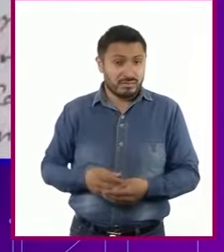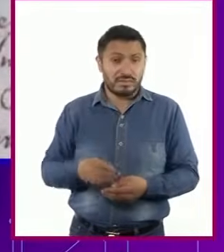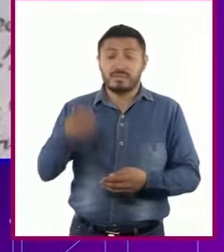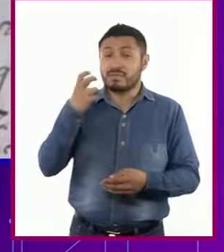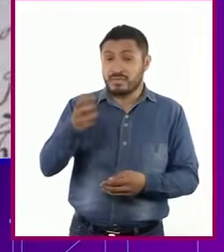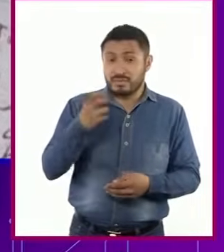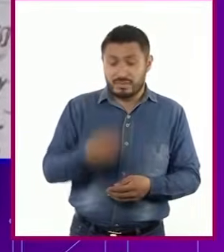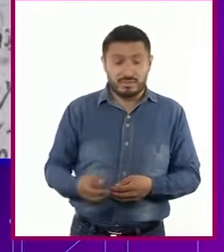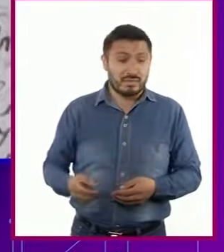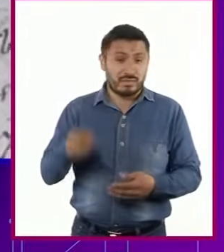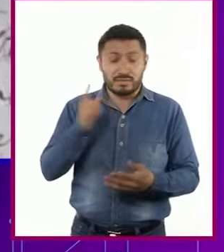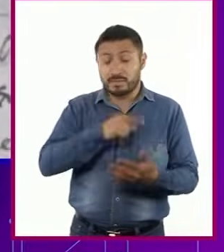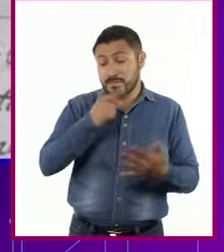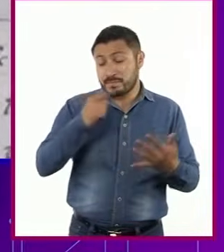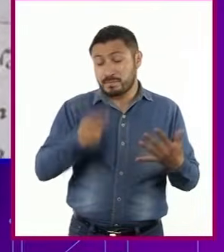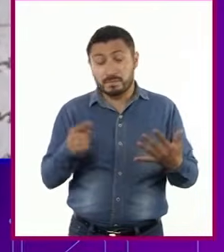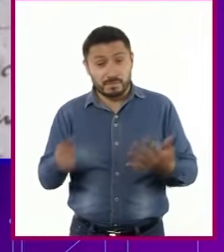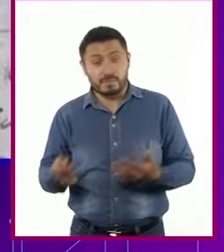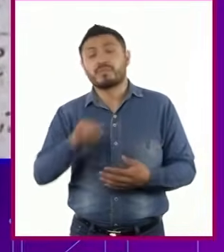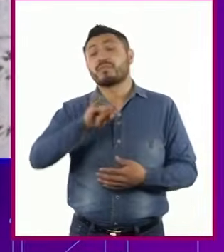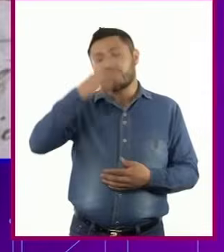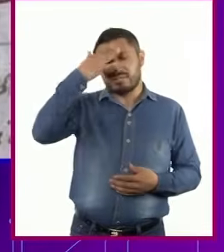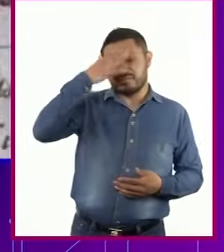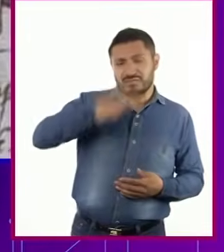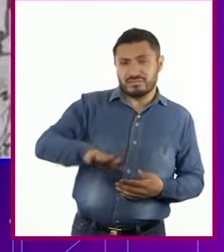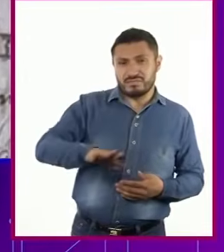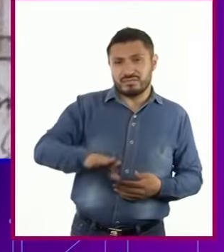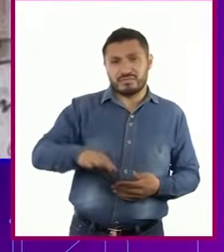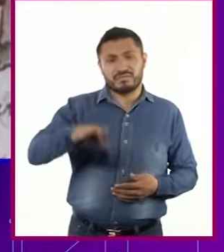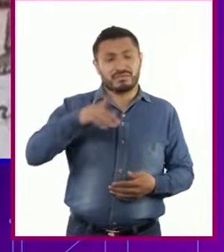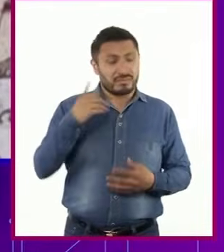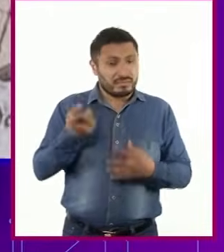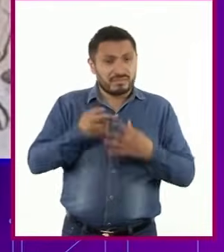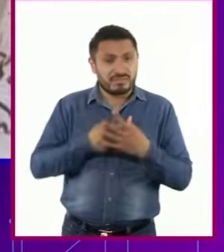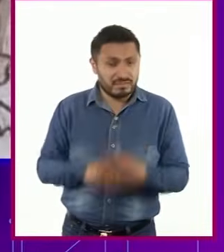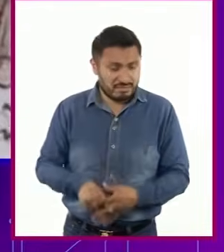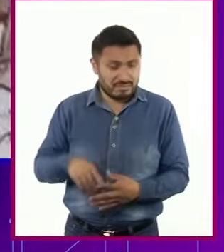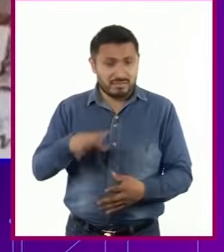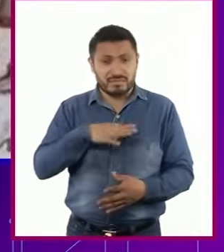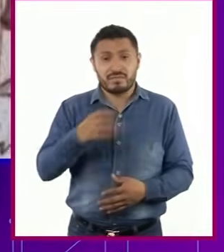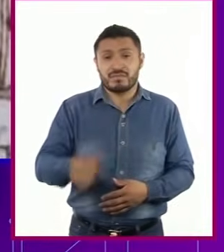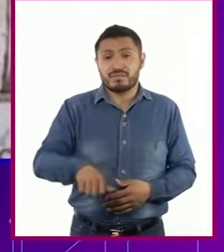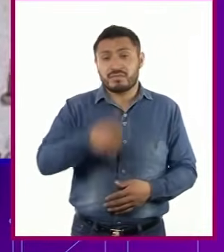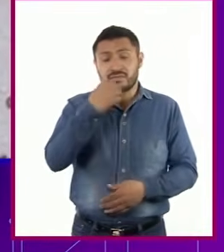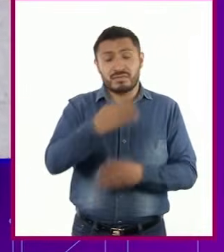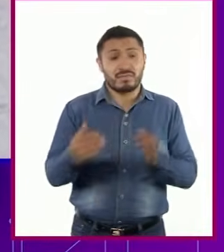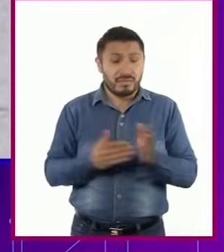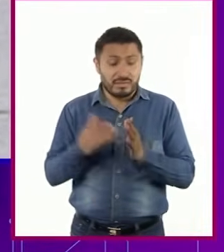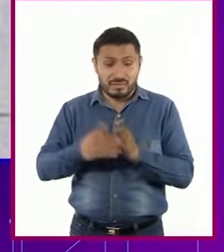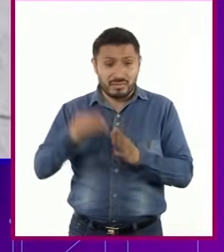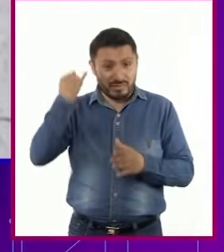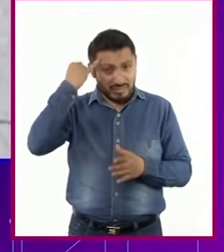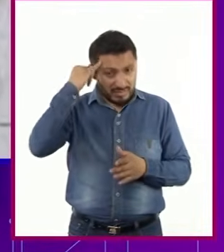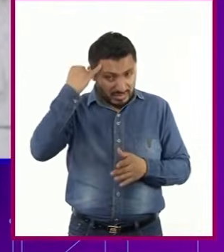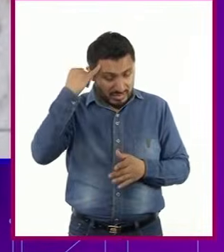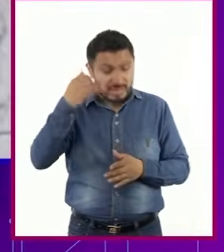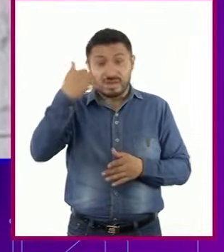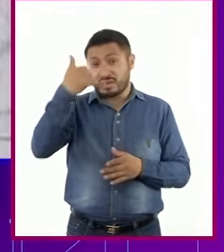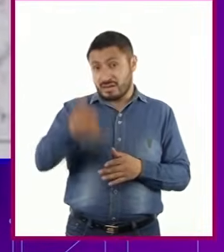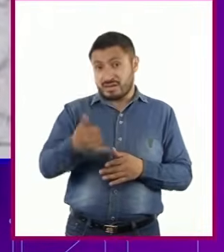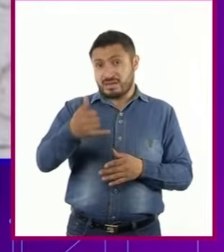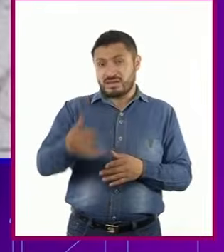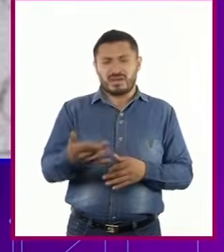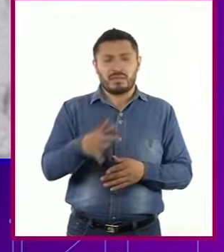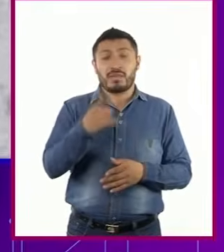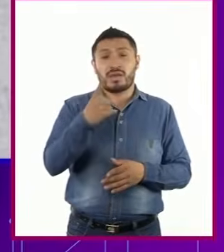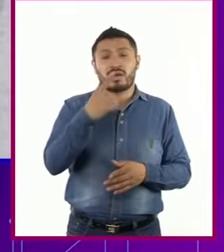base a estas matrículas, pues sí sabemos que al principio había 11 millones de indígenas y que en el lapso de